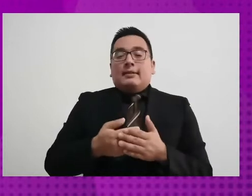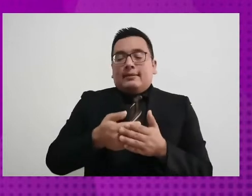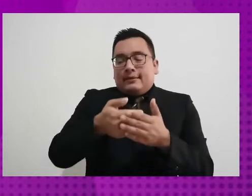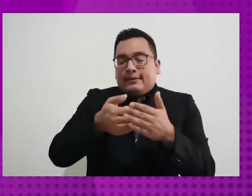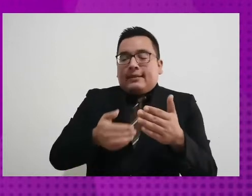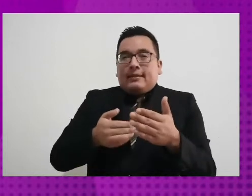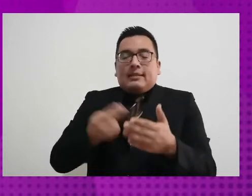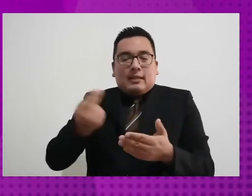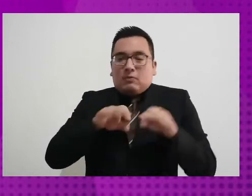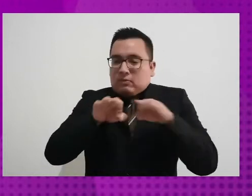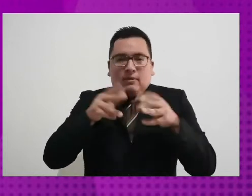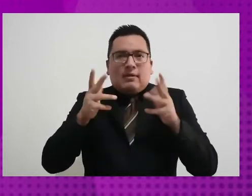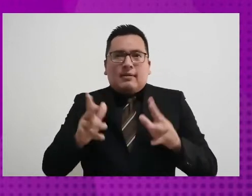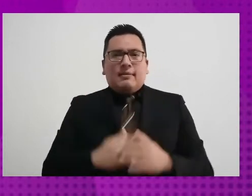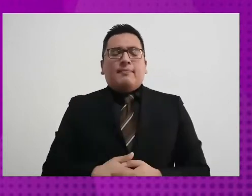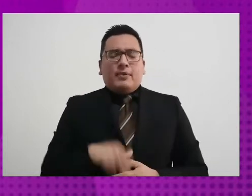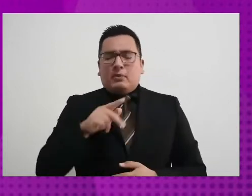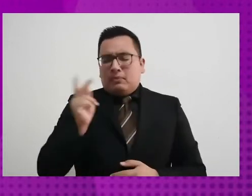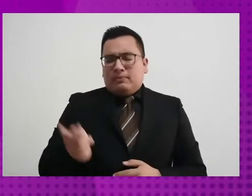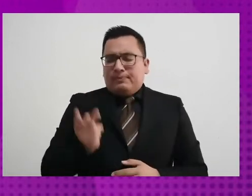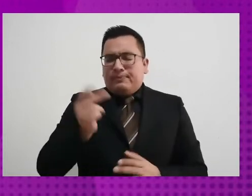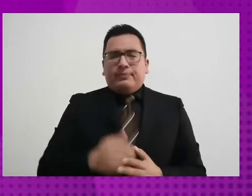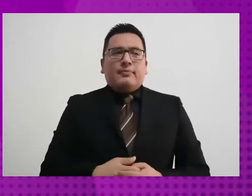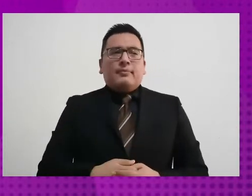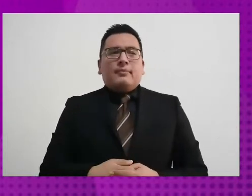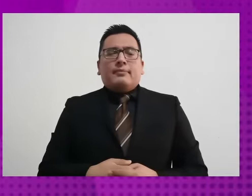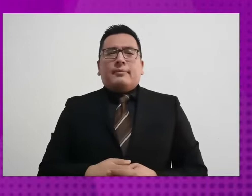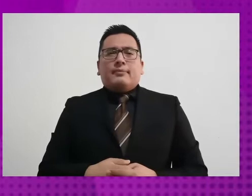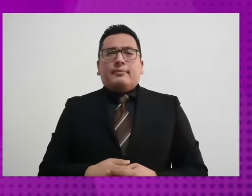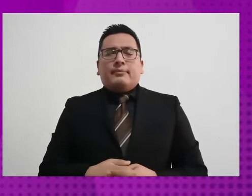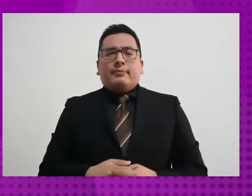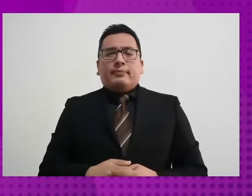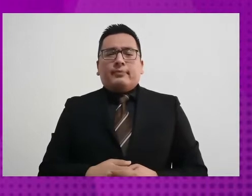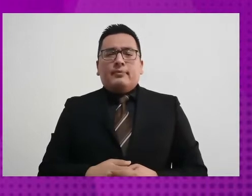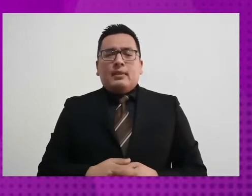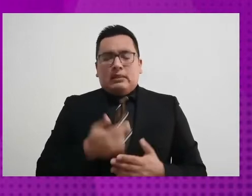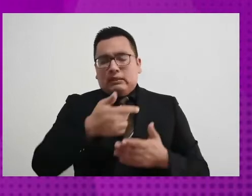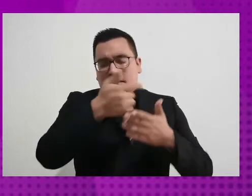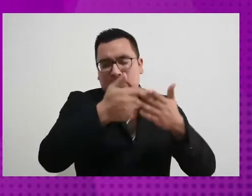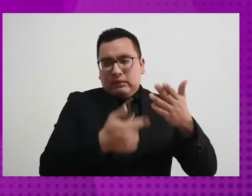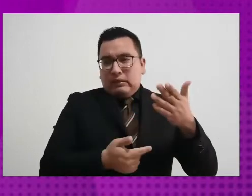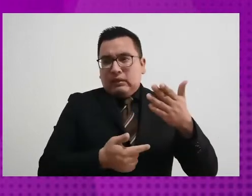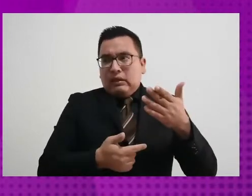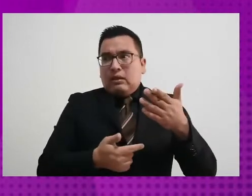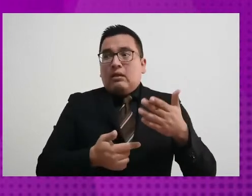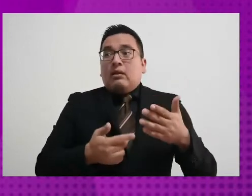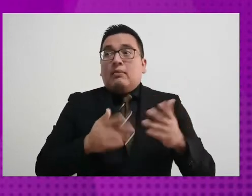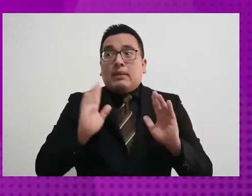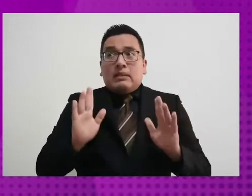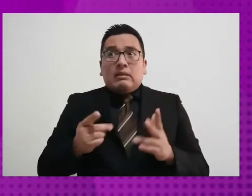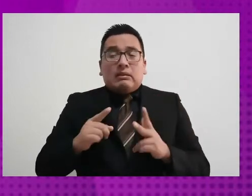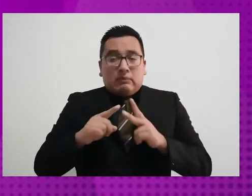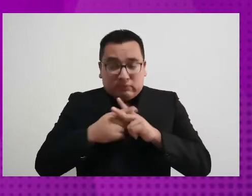en septiembre. Aquí la primera pregunta sería que entonces este registro, digamos, ya tendría que